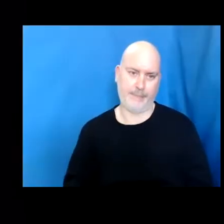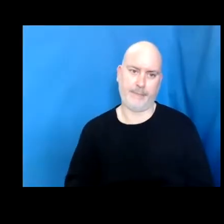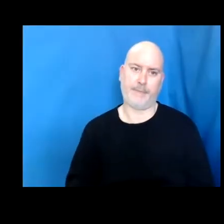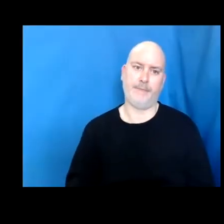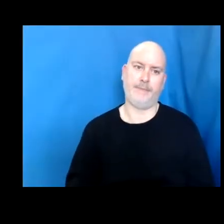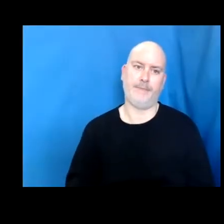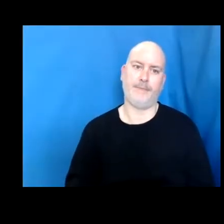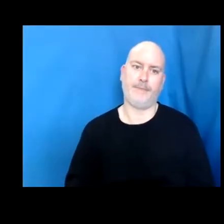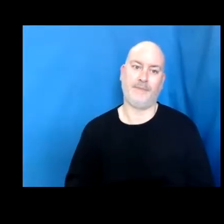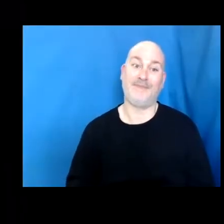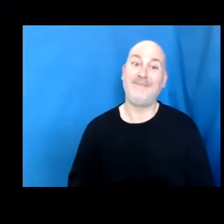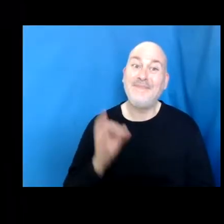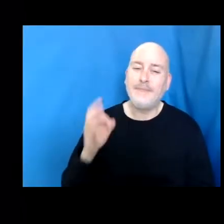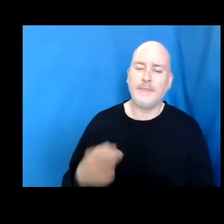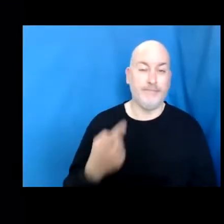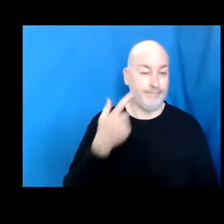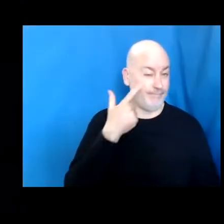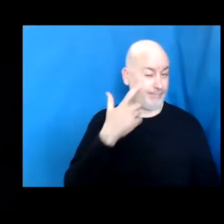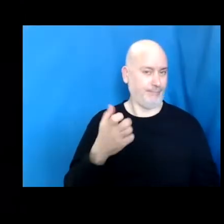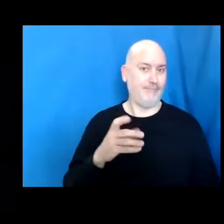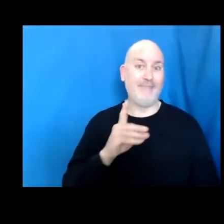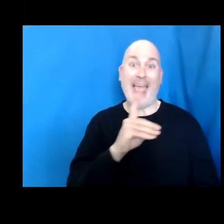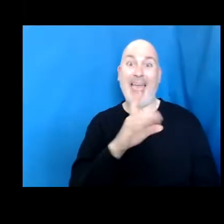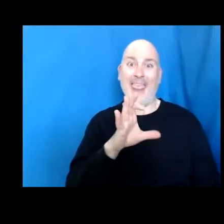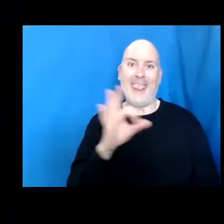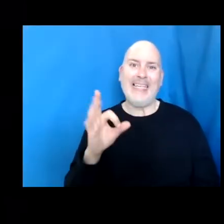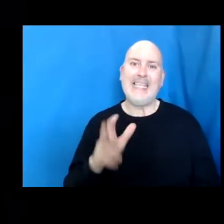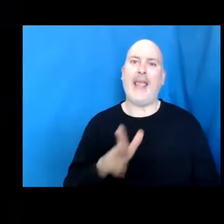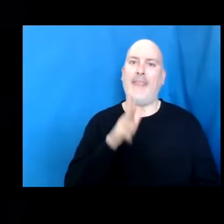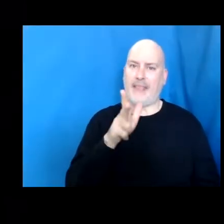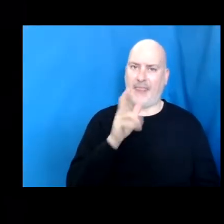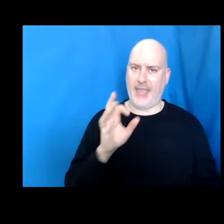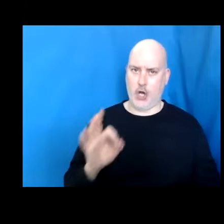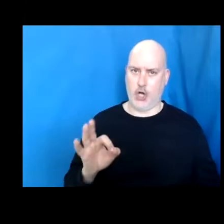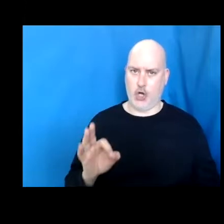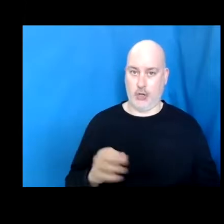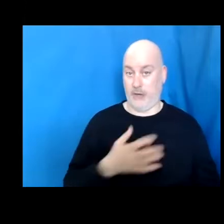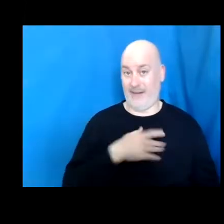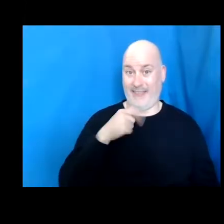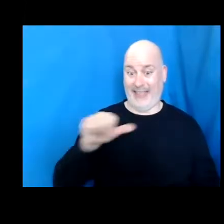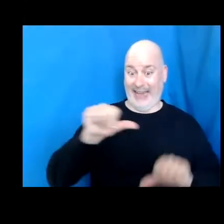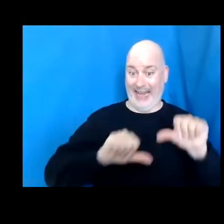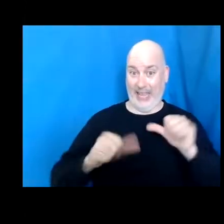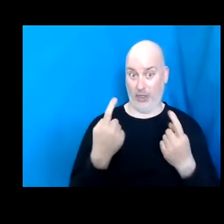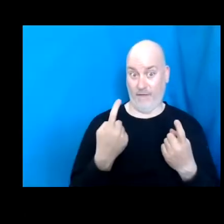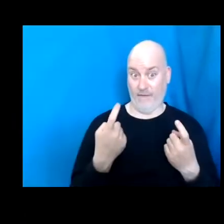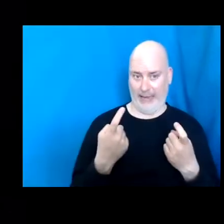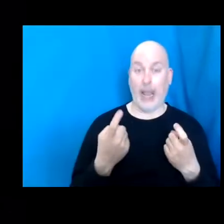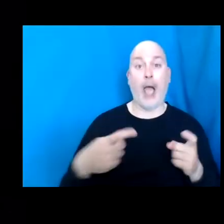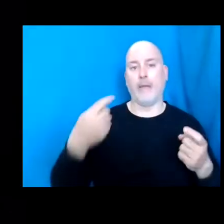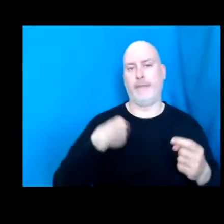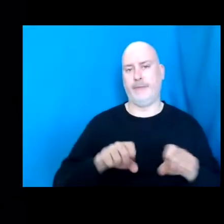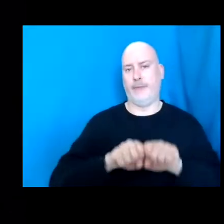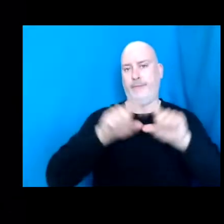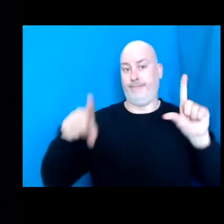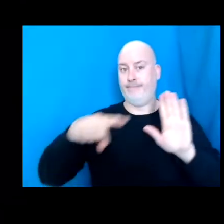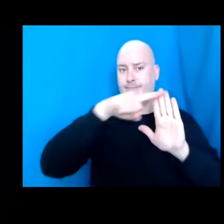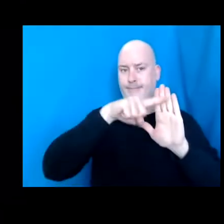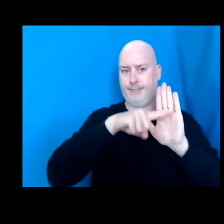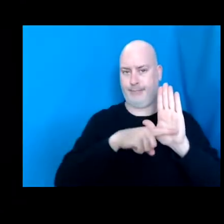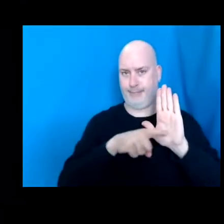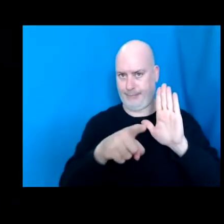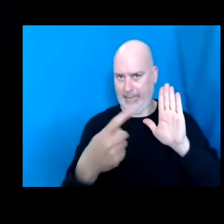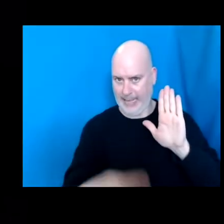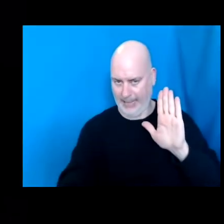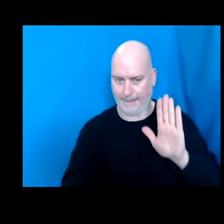Los síntomas de deshidratación que tenemos que vigilar principalmente van a ser los que os hemos puesto en esta diapositiva. Un